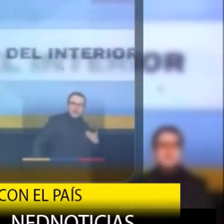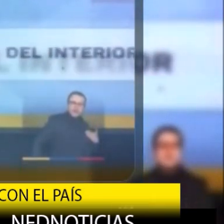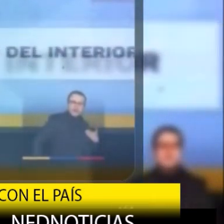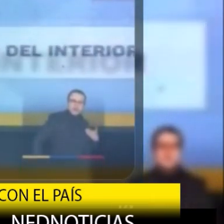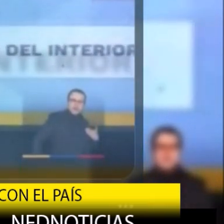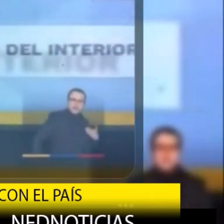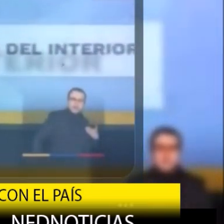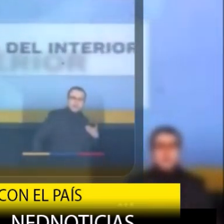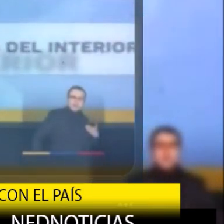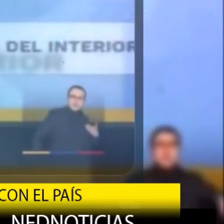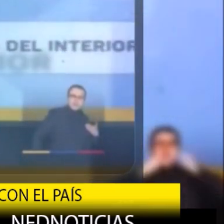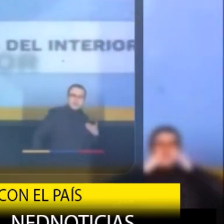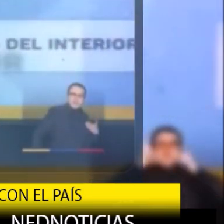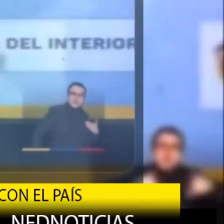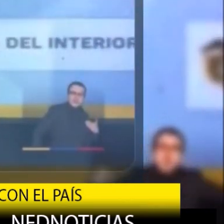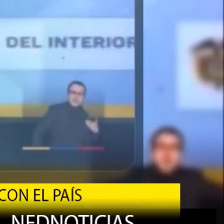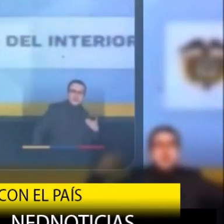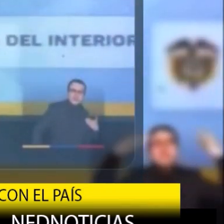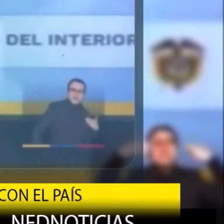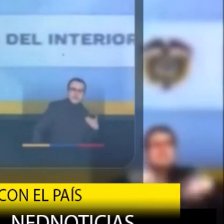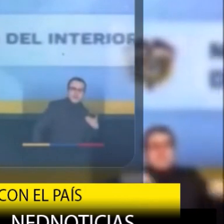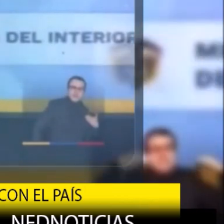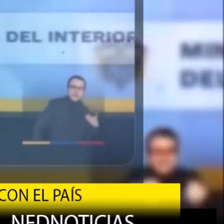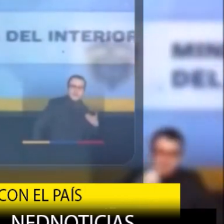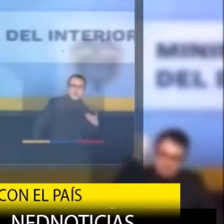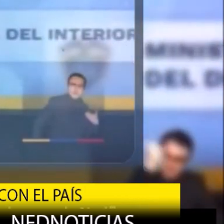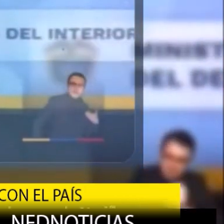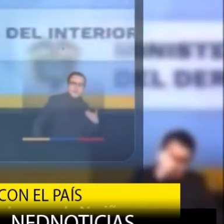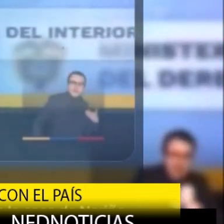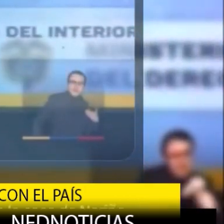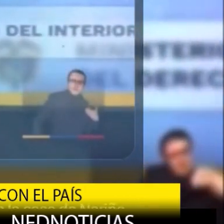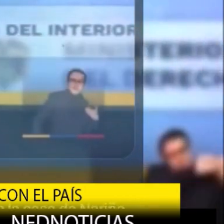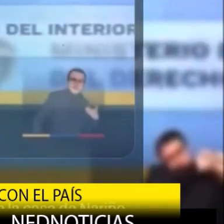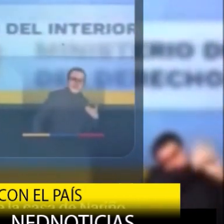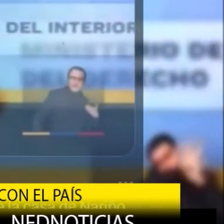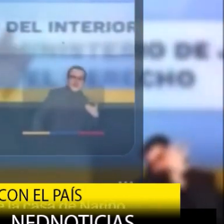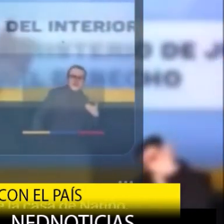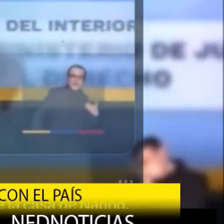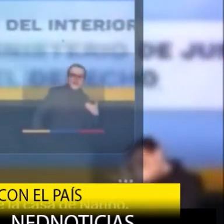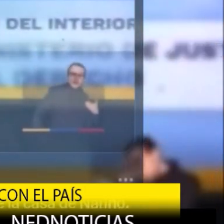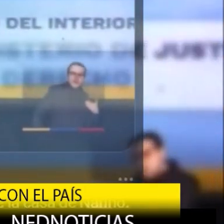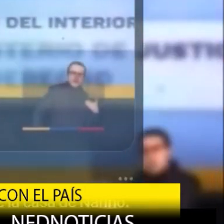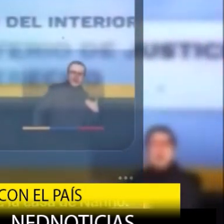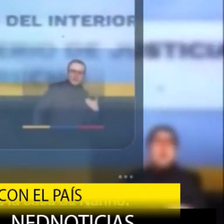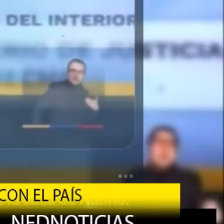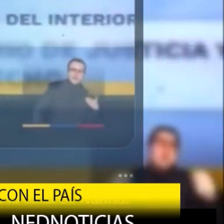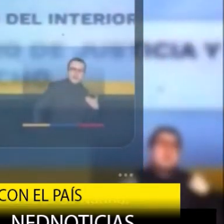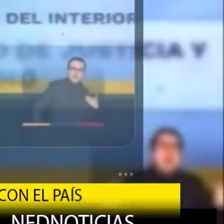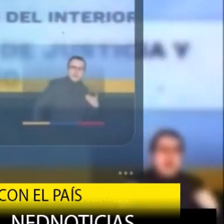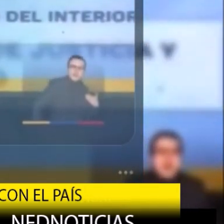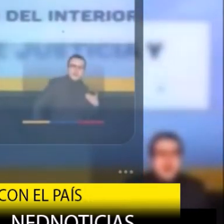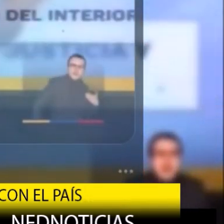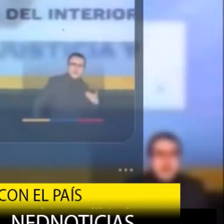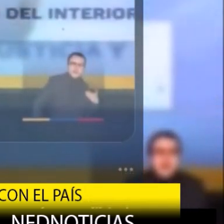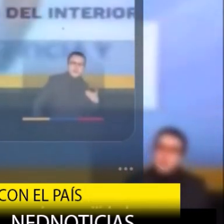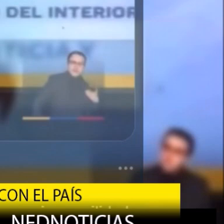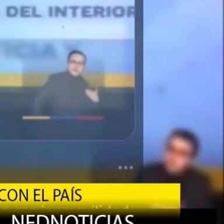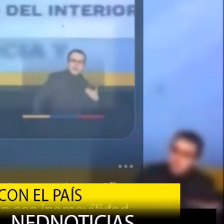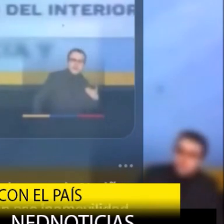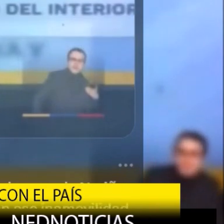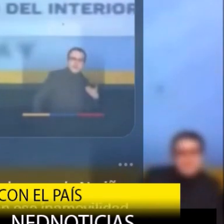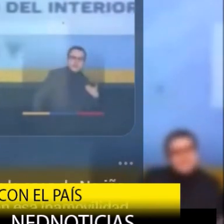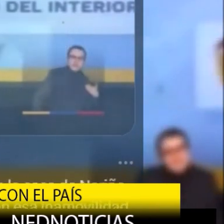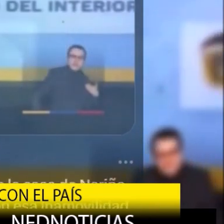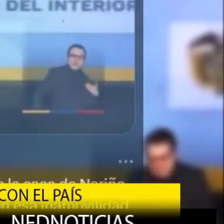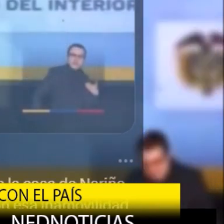Esa es la lápida que se pone encima del sistema empresarial. Usted ve en los Estados Unidos,